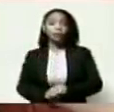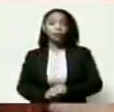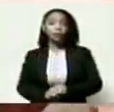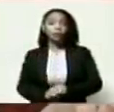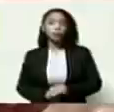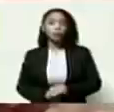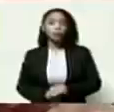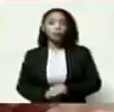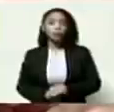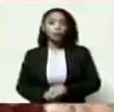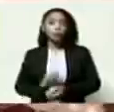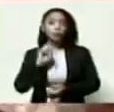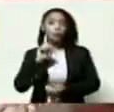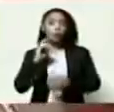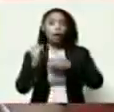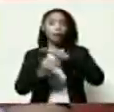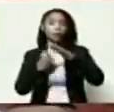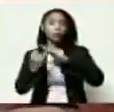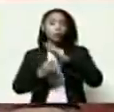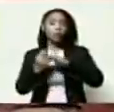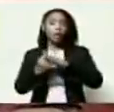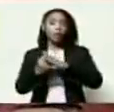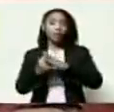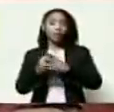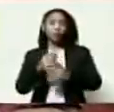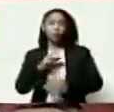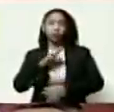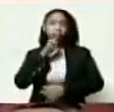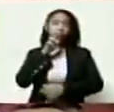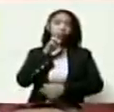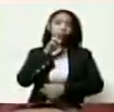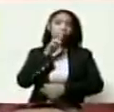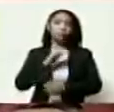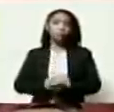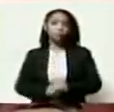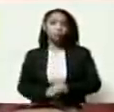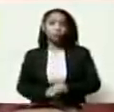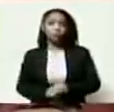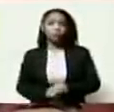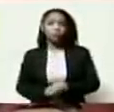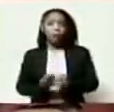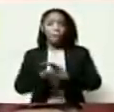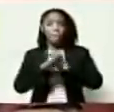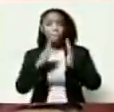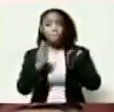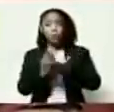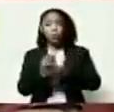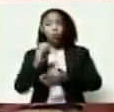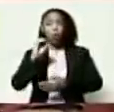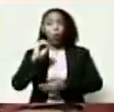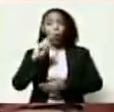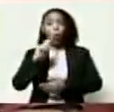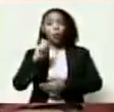y de un organismo despreciable en el mundo, que es la OTAN.